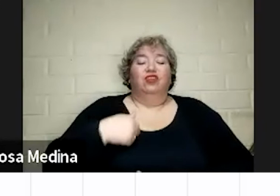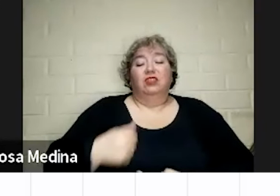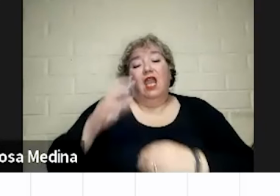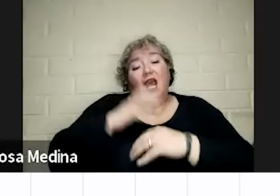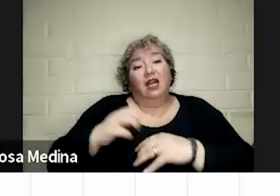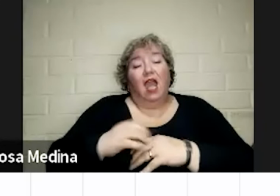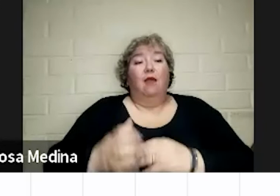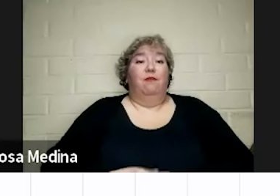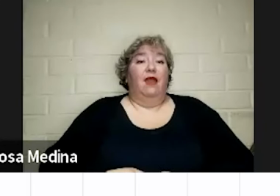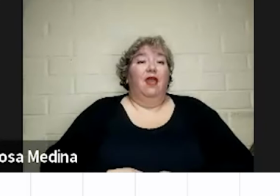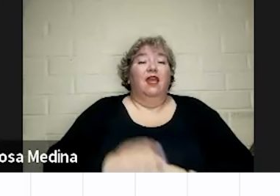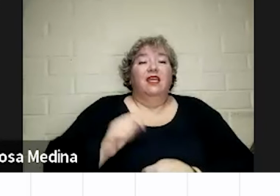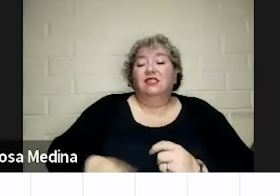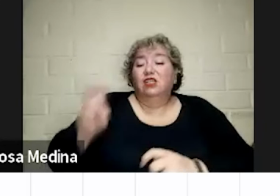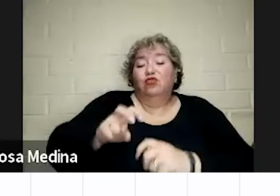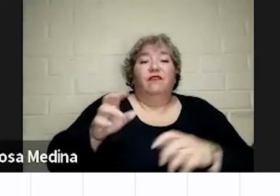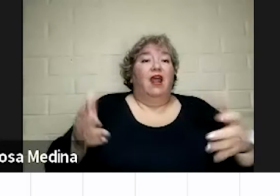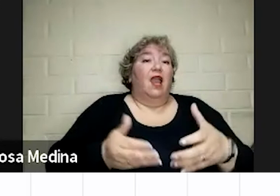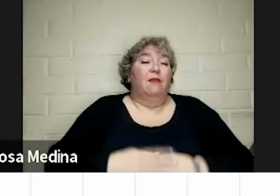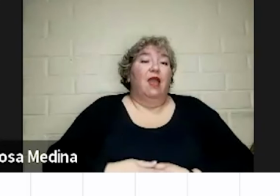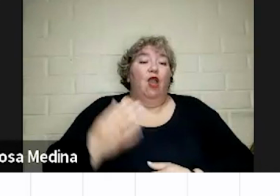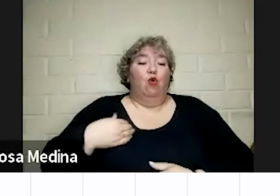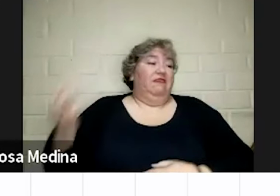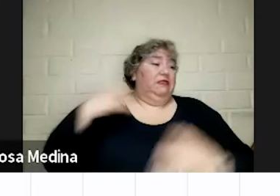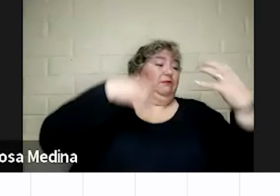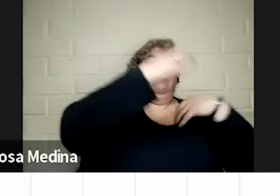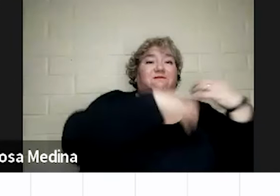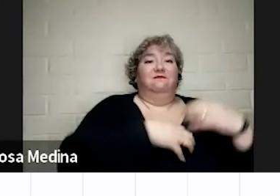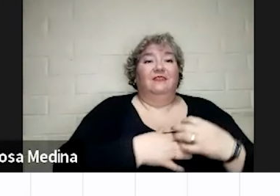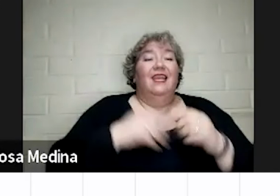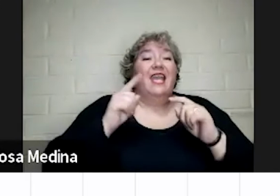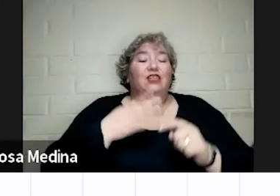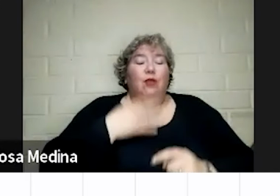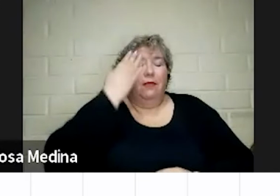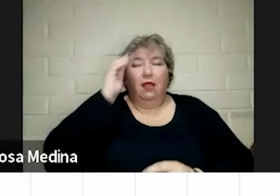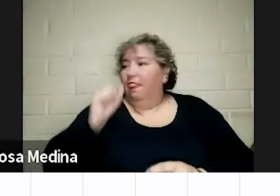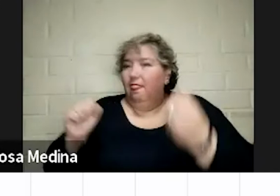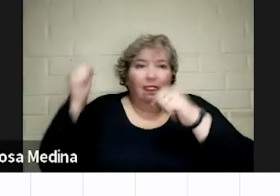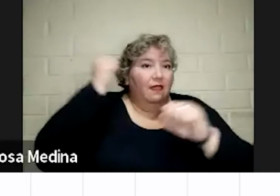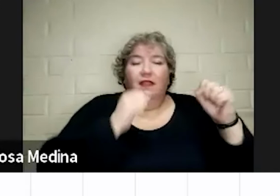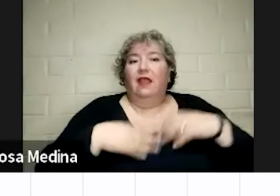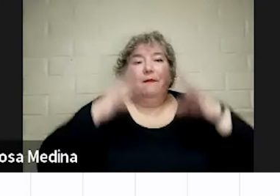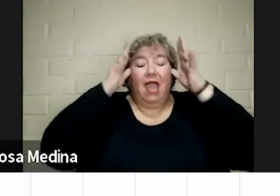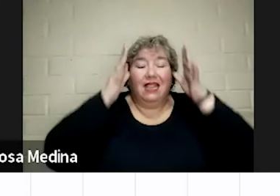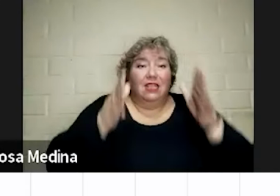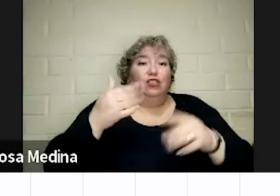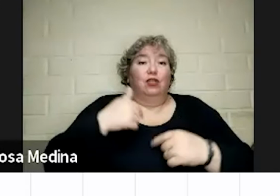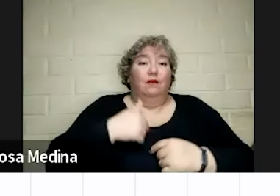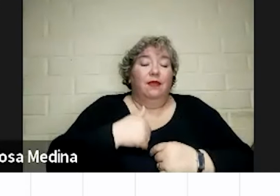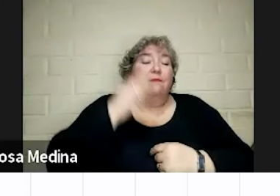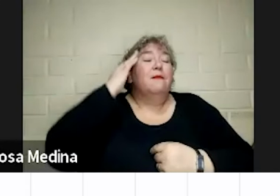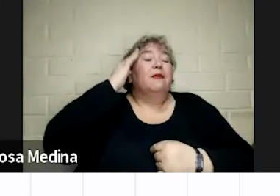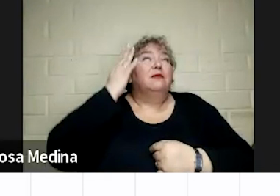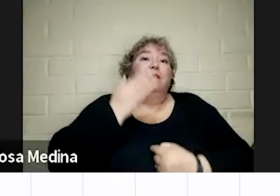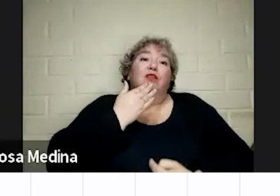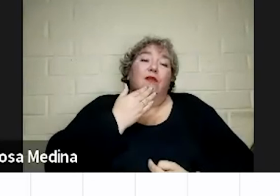que se sube a la cama, que a veces me pasa por encima, eso también me distrae, ¿cierto? Distrae mi atención, puede distraer mis pensamientos, puede